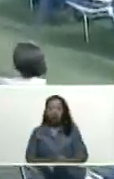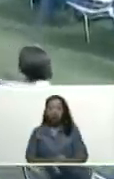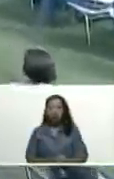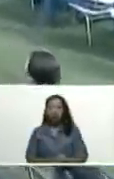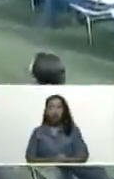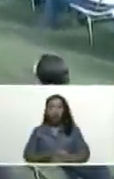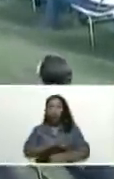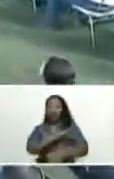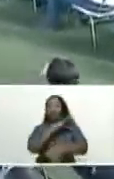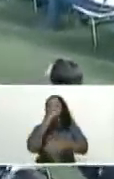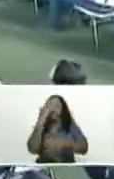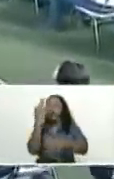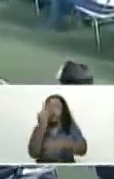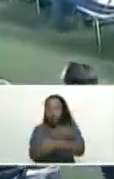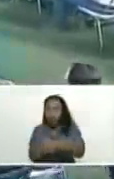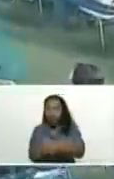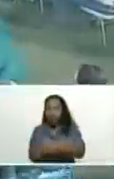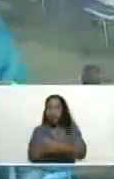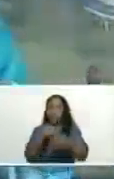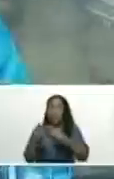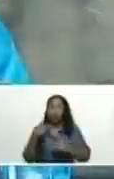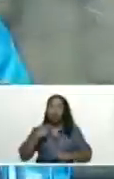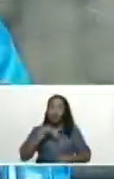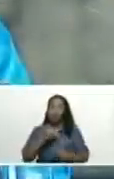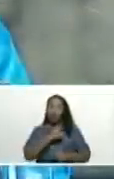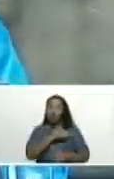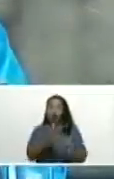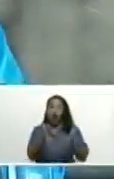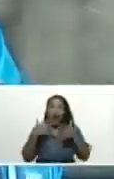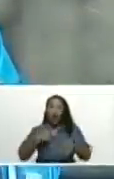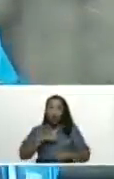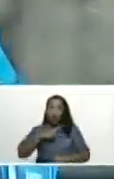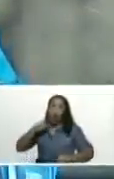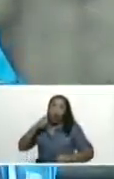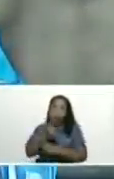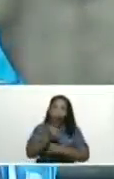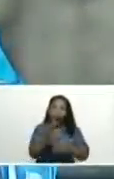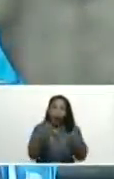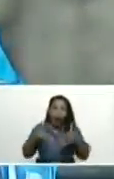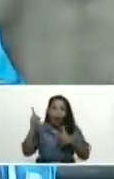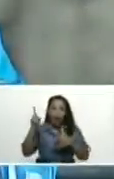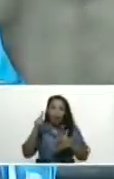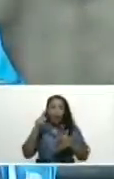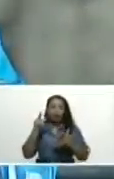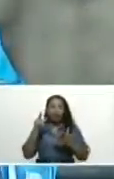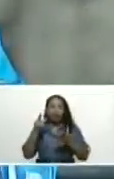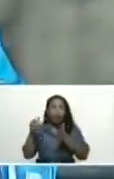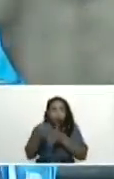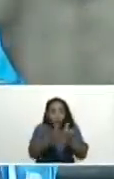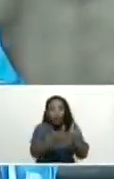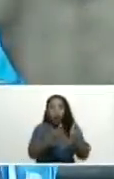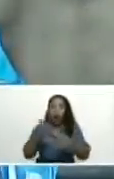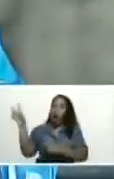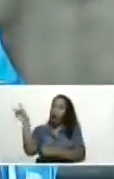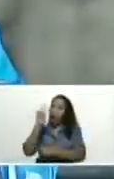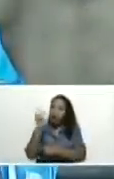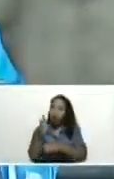duro, pero que tenemos que ganar. Estamos obligados a ganar ese pulso. Entre la